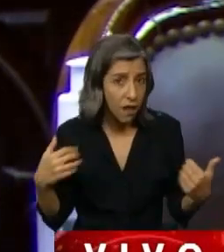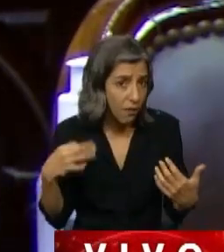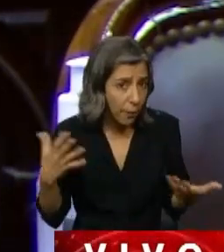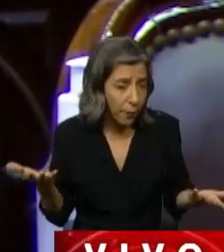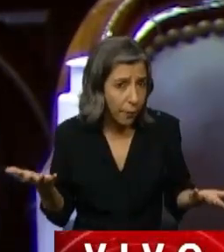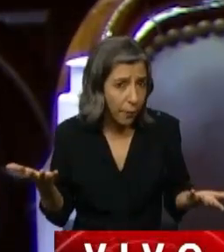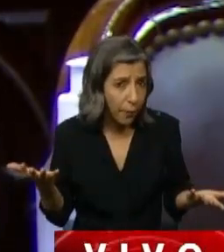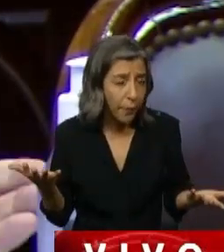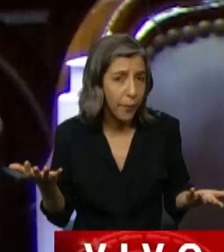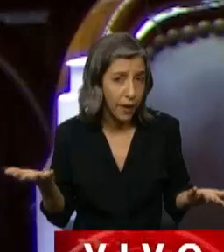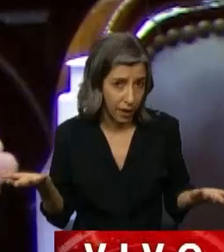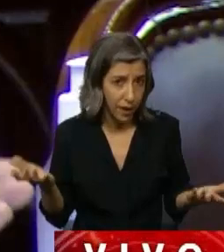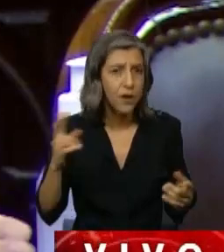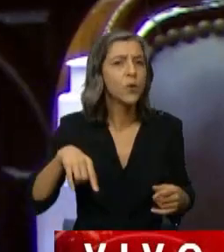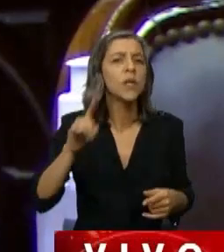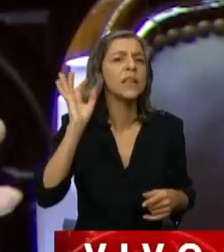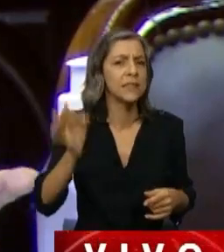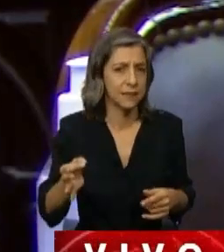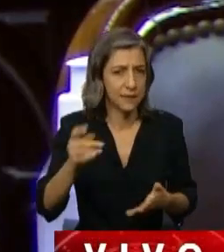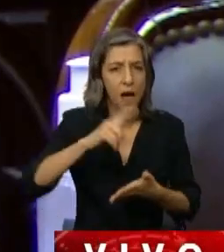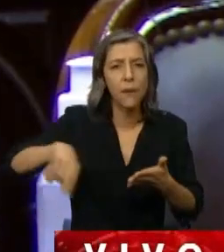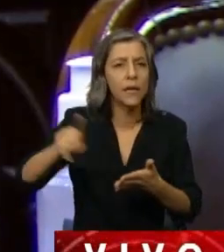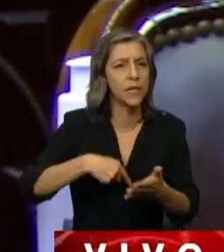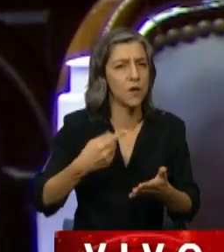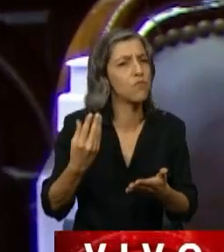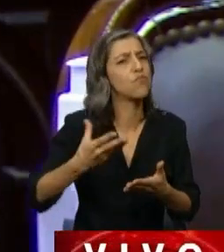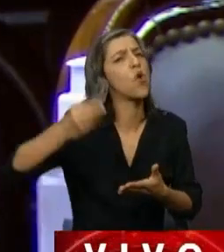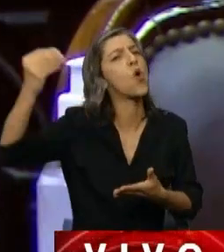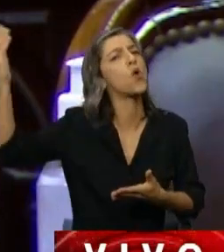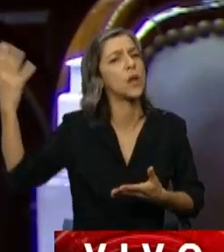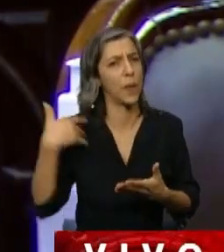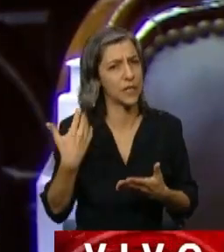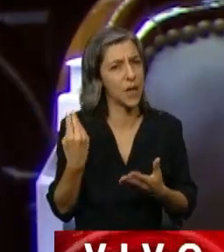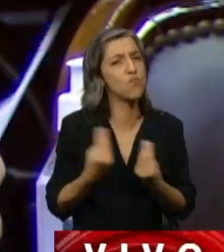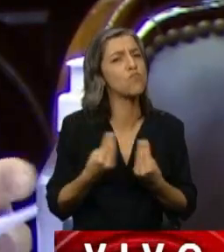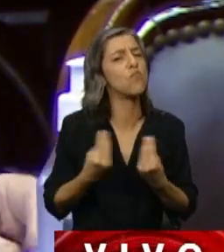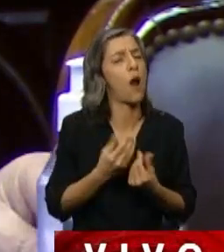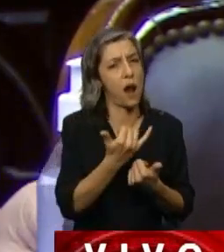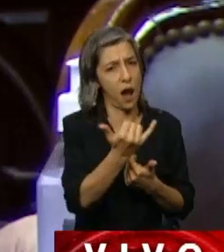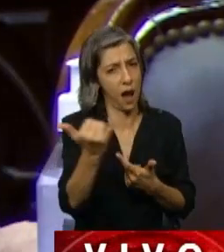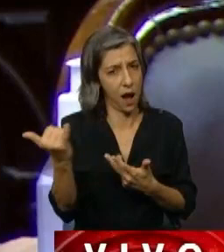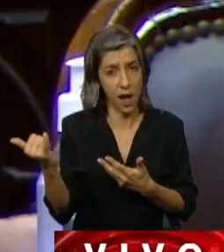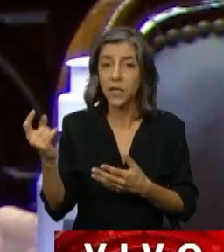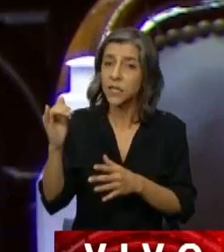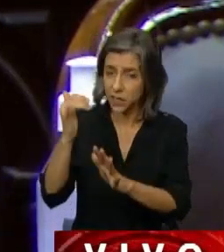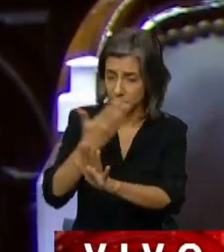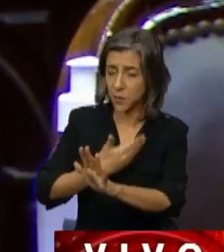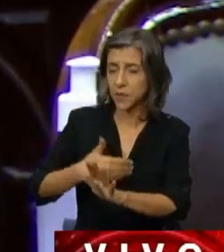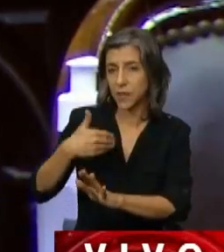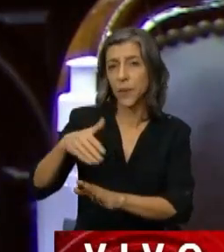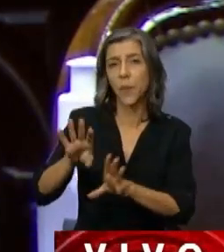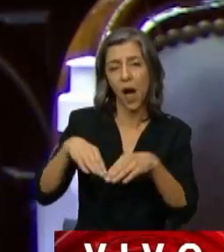saben la cantidad de impugnaciones que hay en ese marco si presidente hay redondeo pero hay que decir